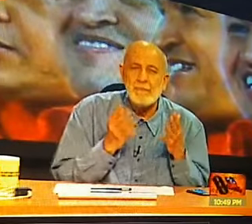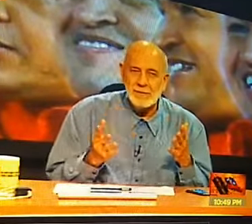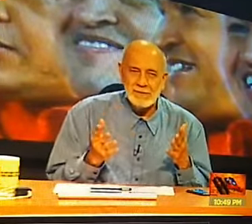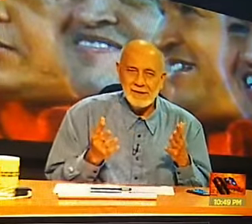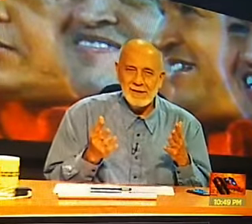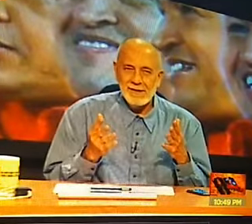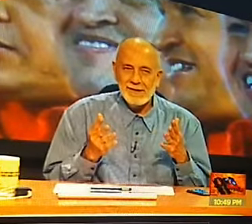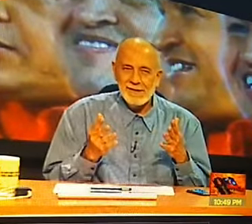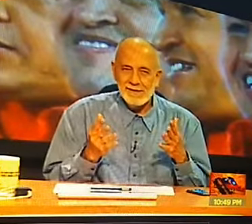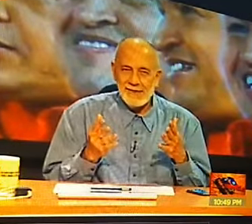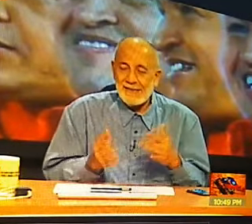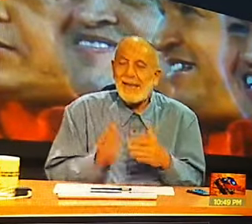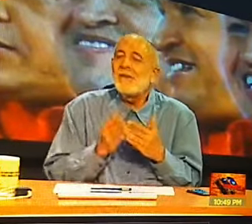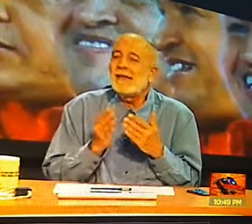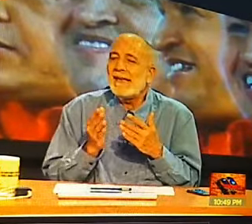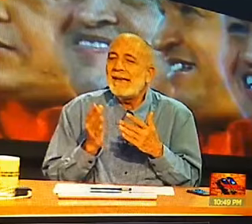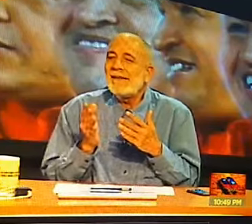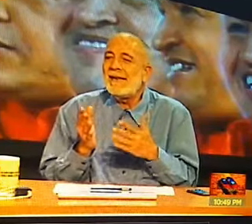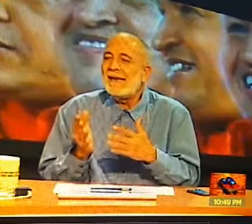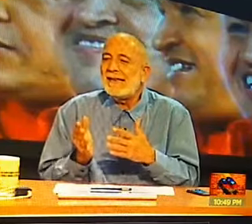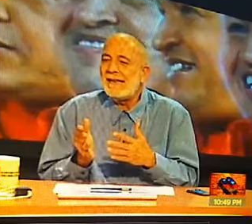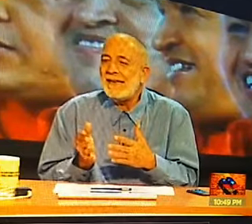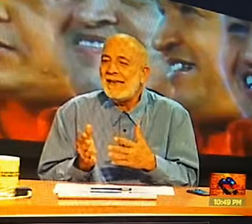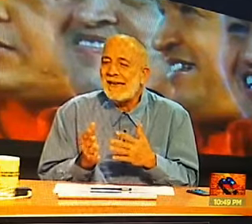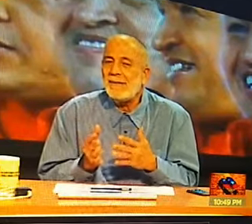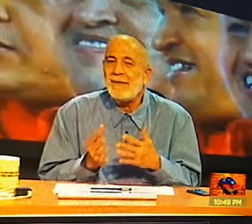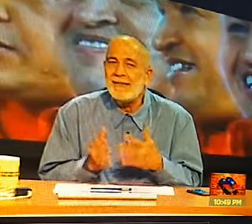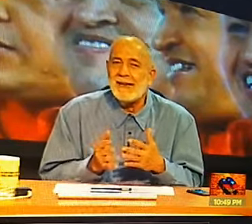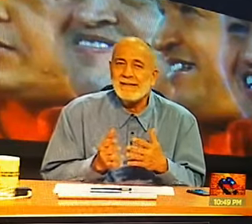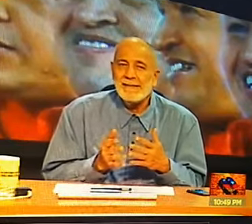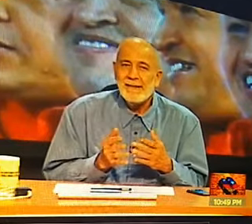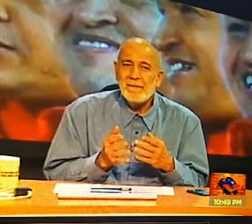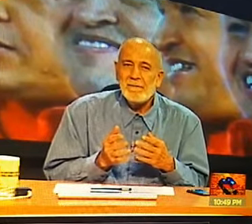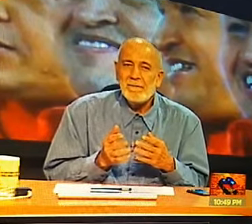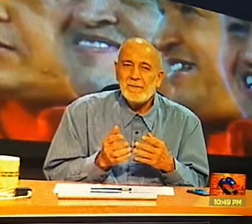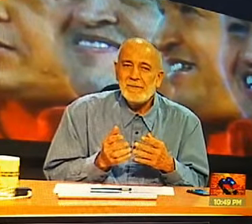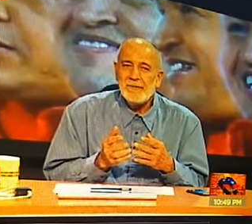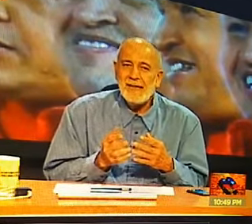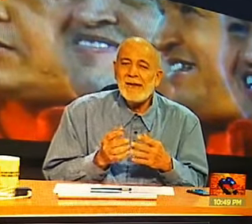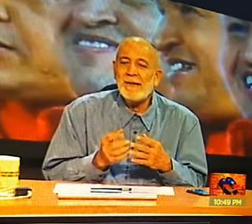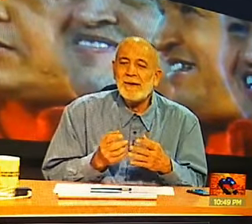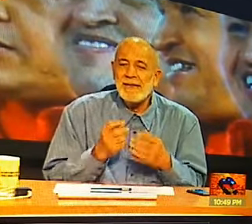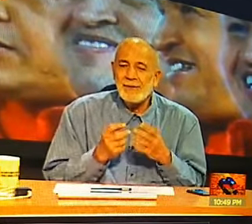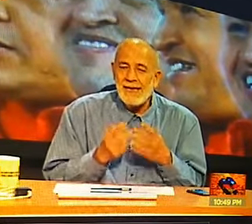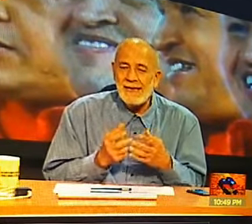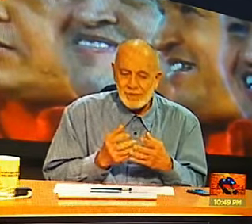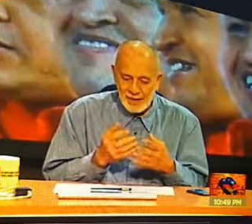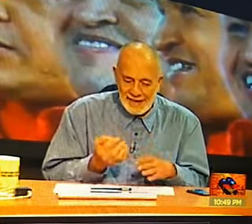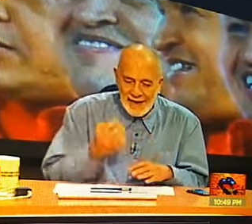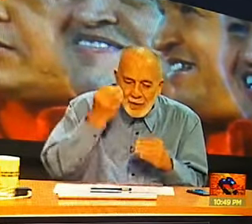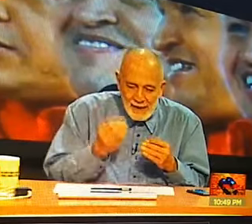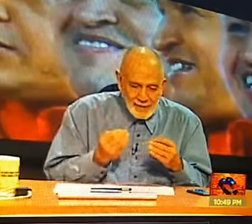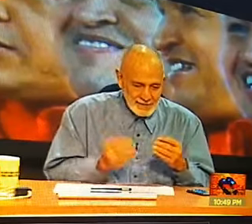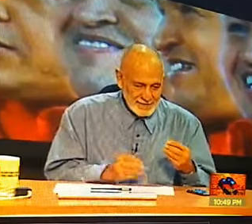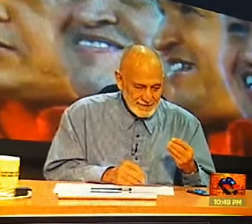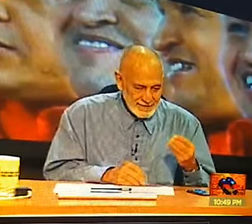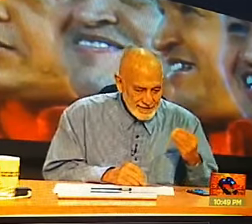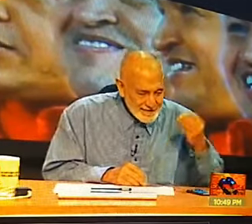tiempo. Estando en la Academia Militar, ya estaba despertando en él toda la idea de